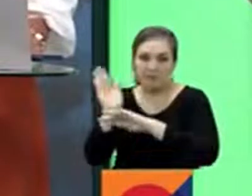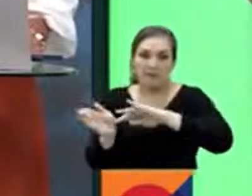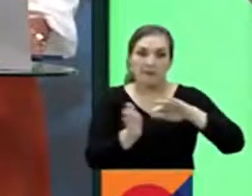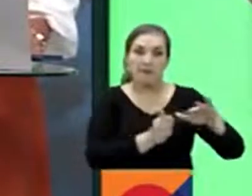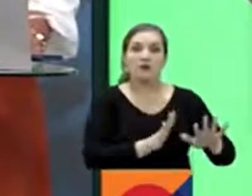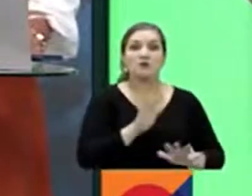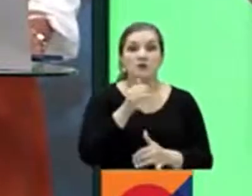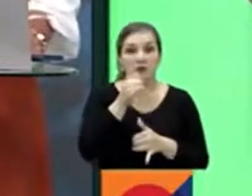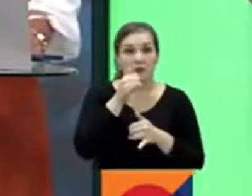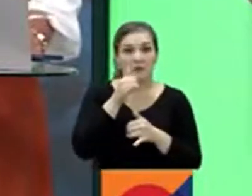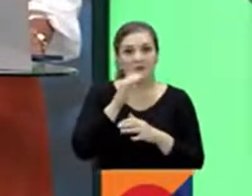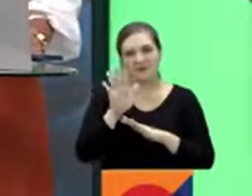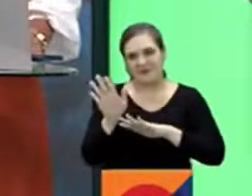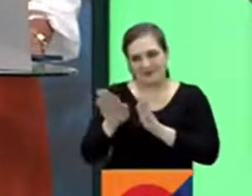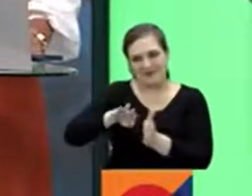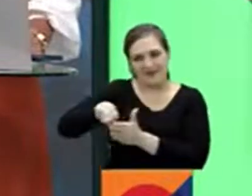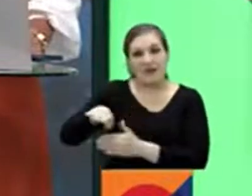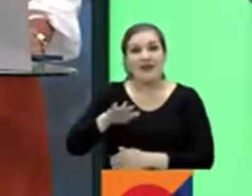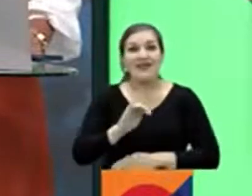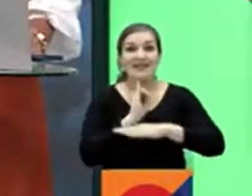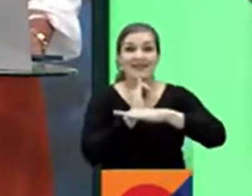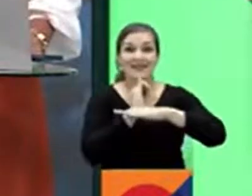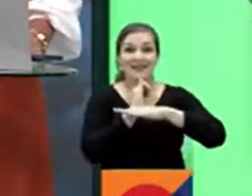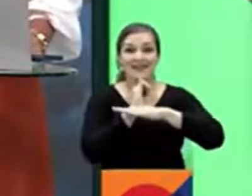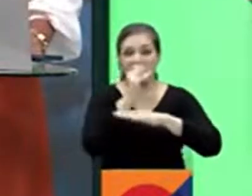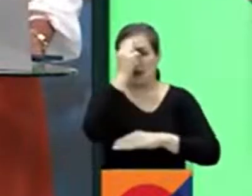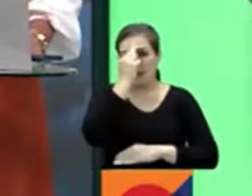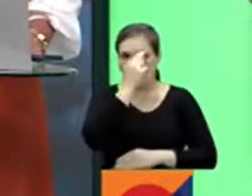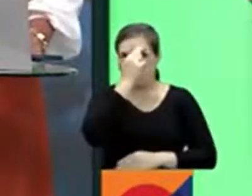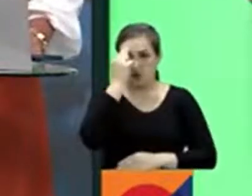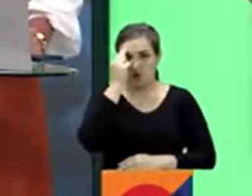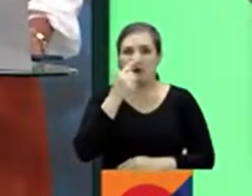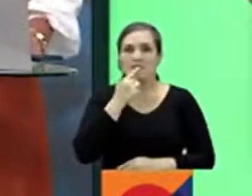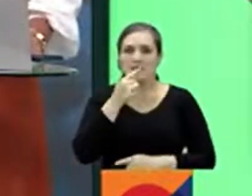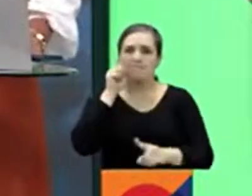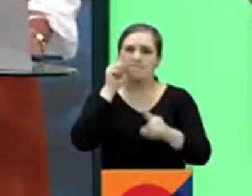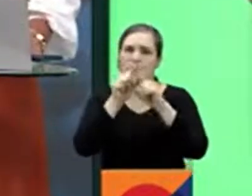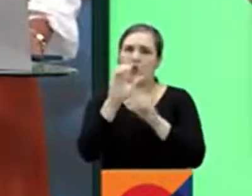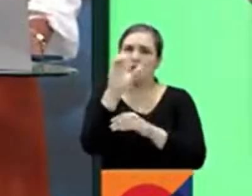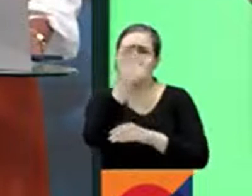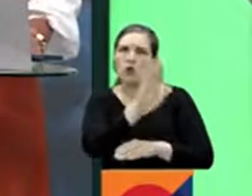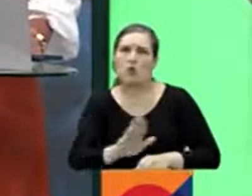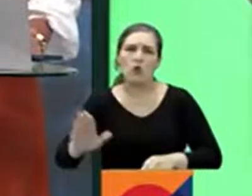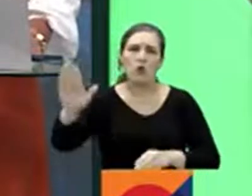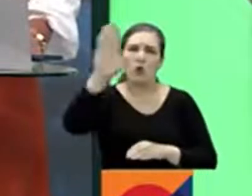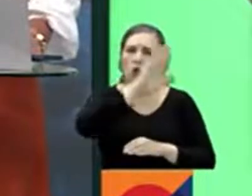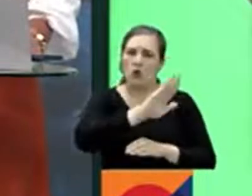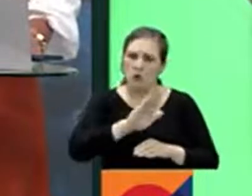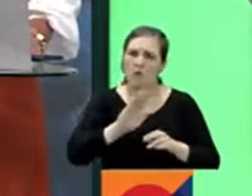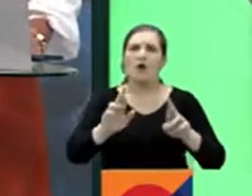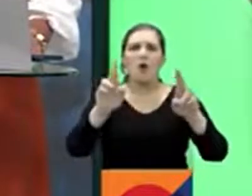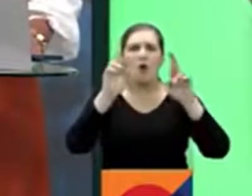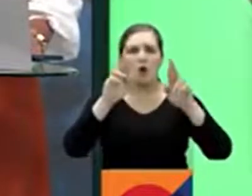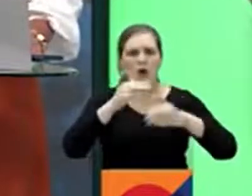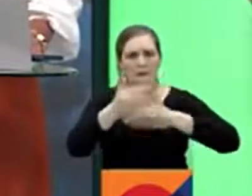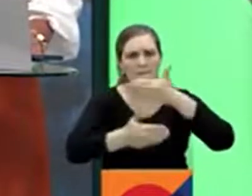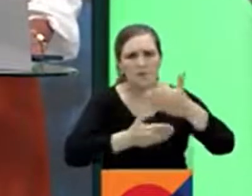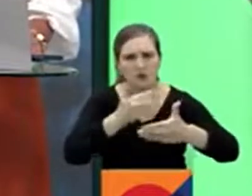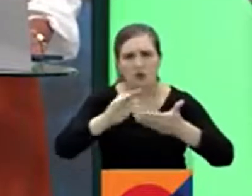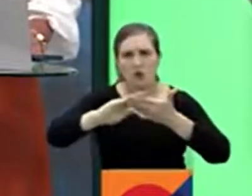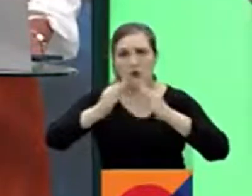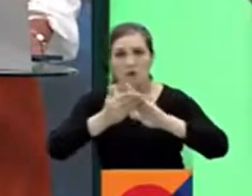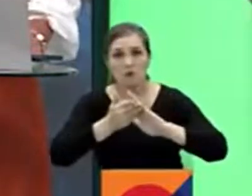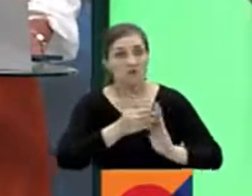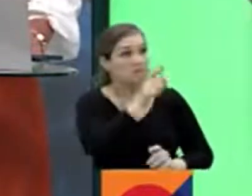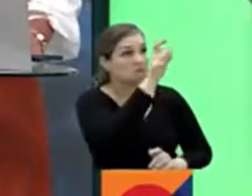Católica le pidió a los colombianos seguir trabajando por el bienestar del país. Además, se ofreció a mediar en posibles conversaciones de paz, si así el